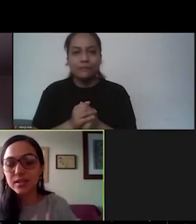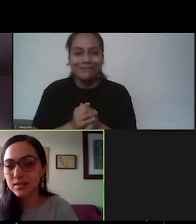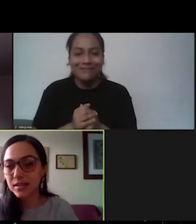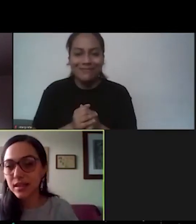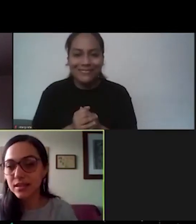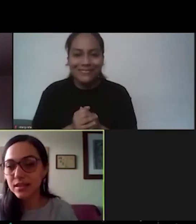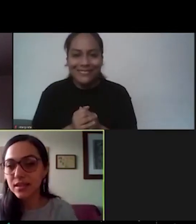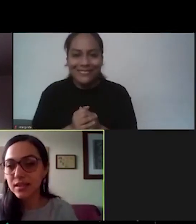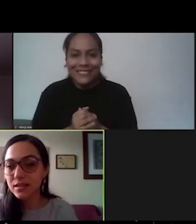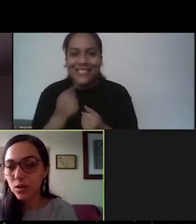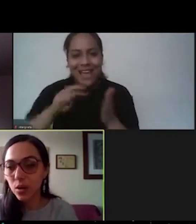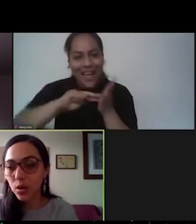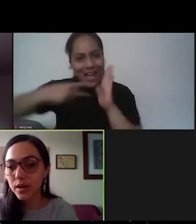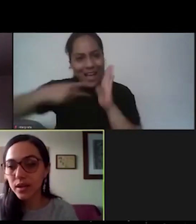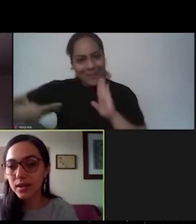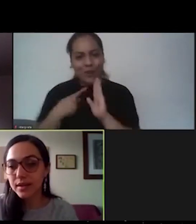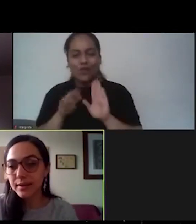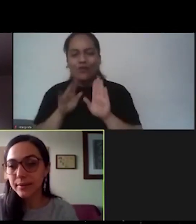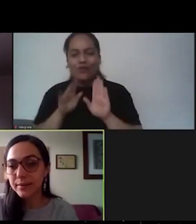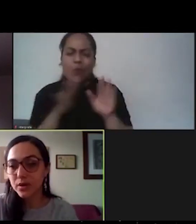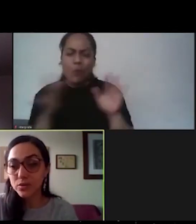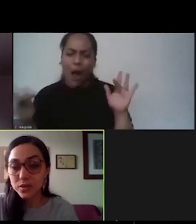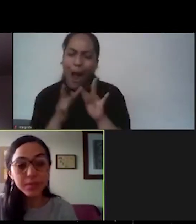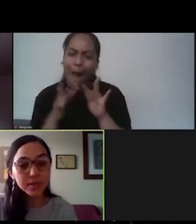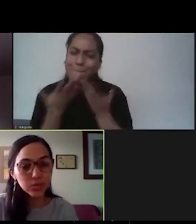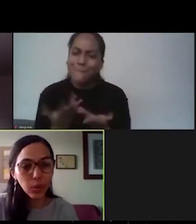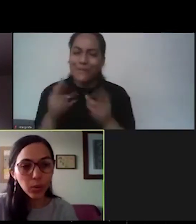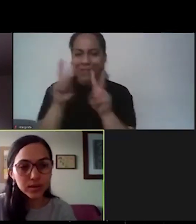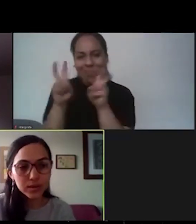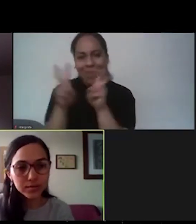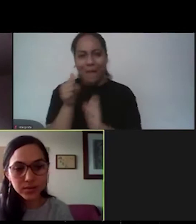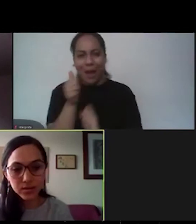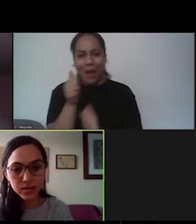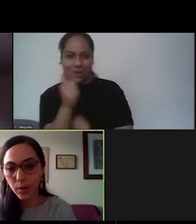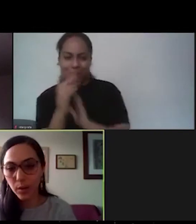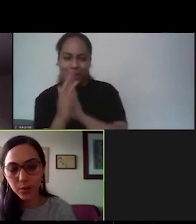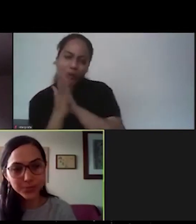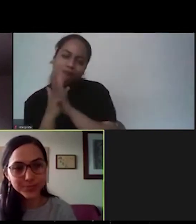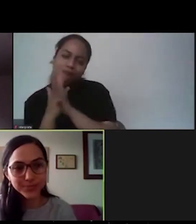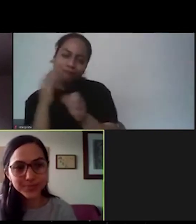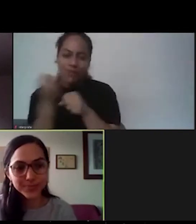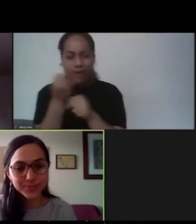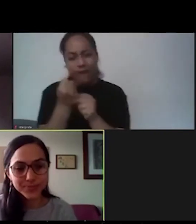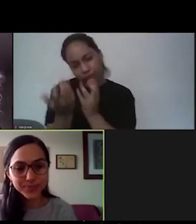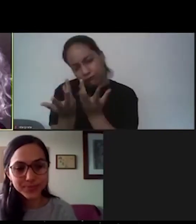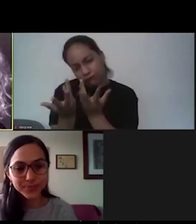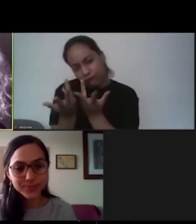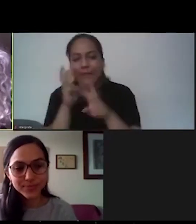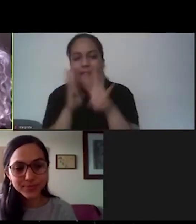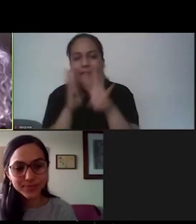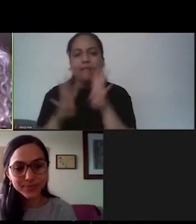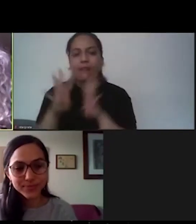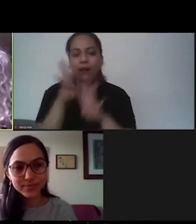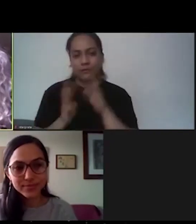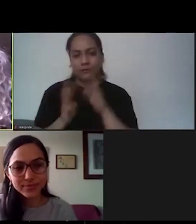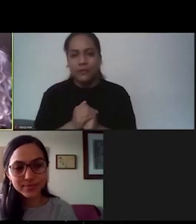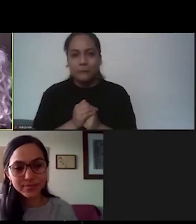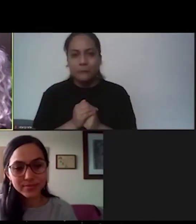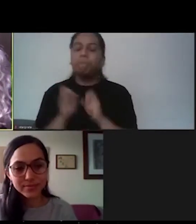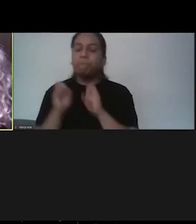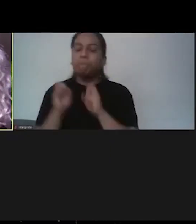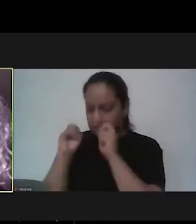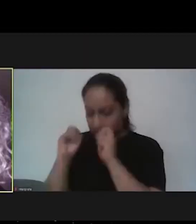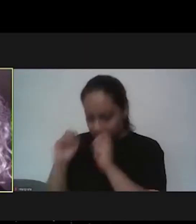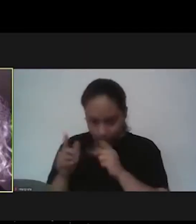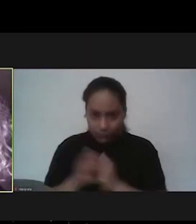tener estas técnicas con los temas que tú abordas en tu trabajo. Bueno, en